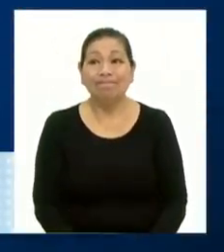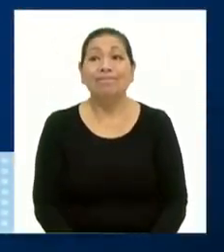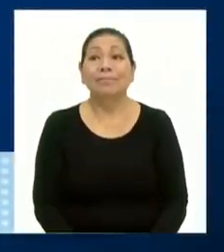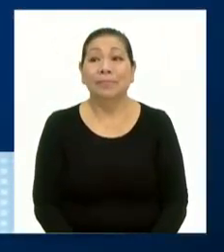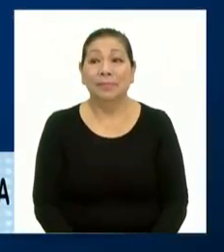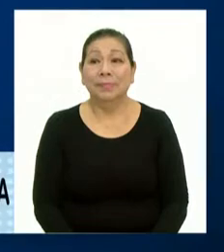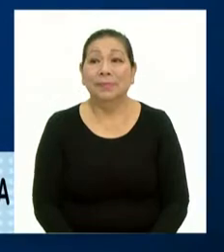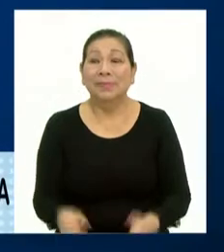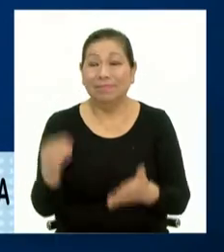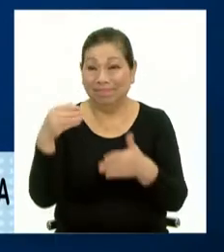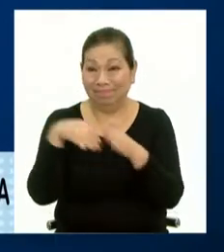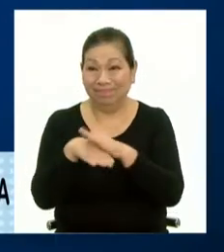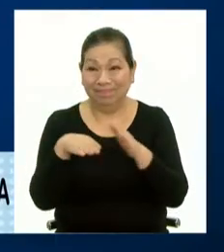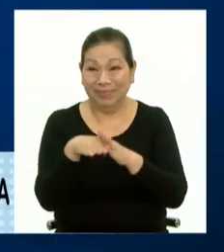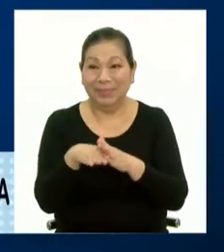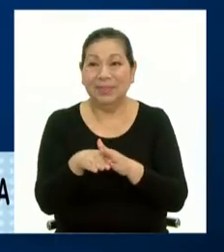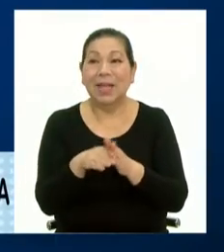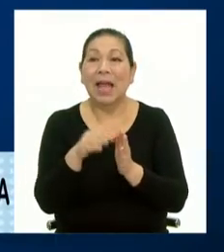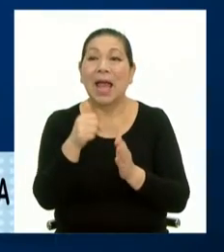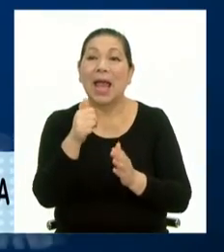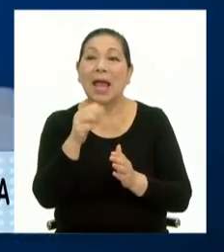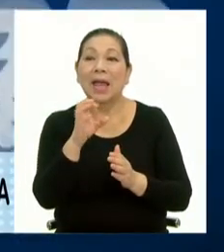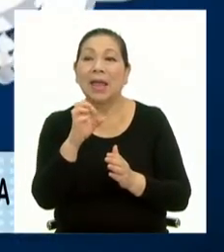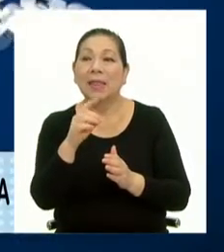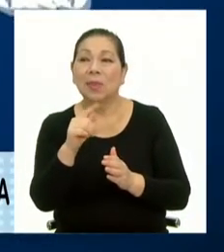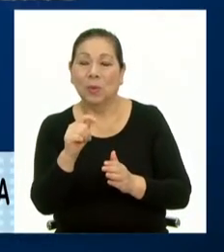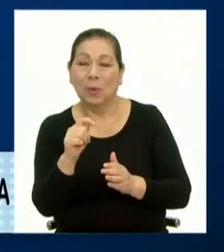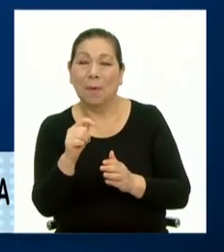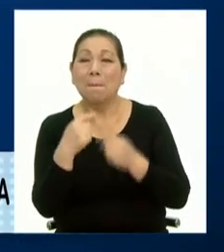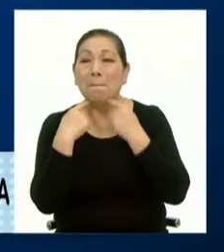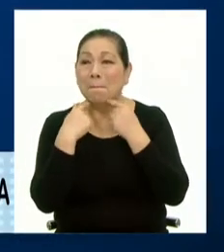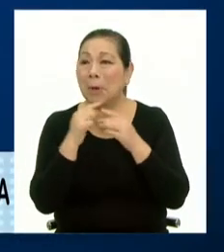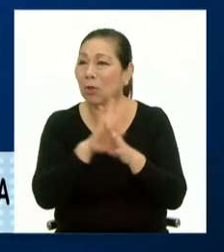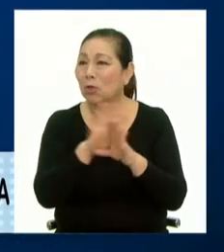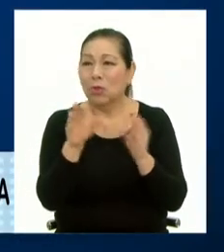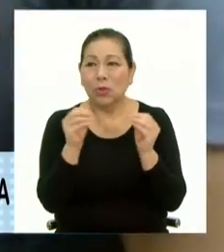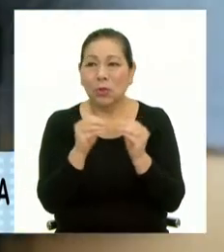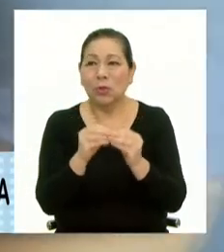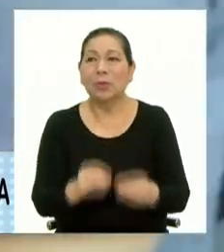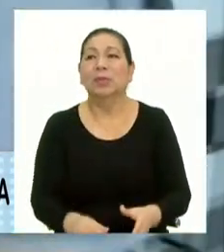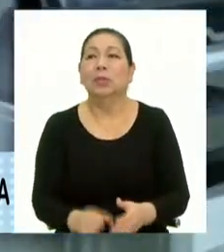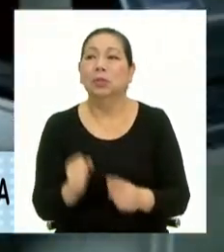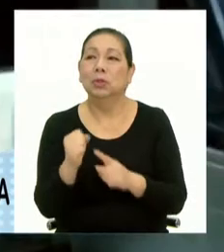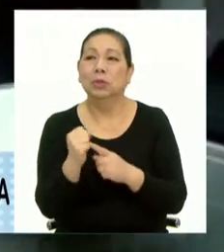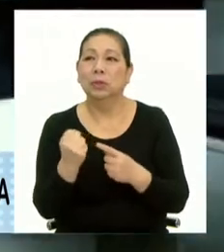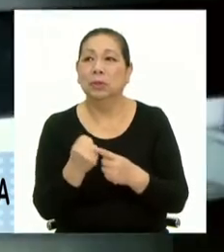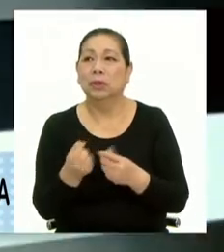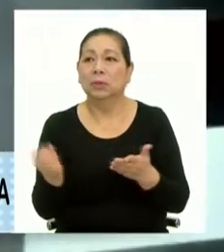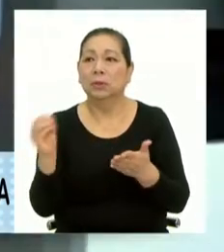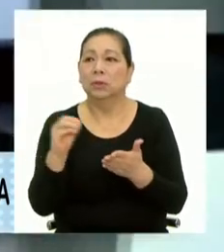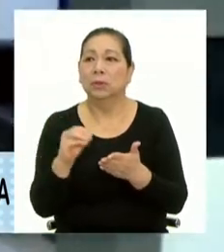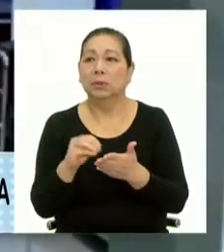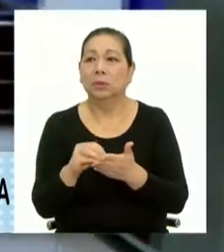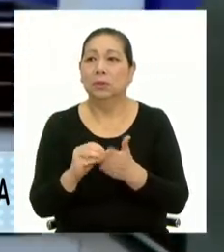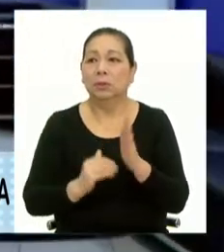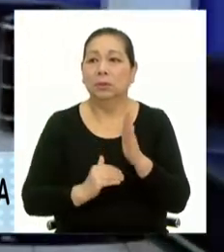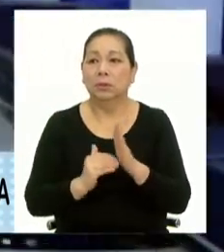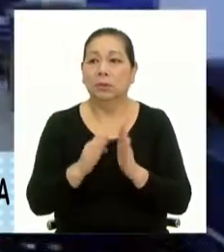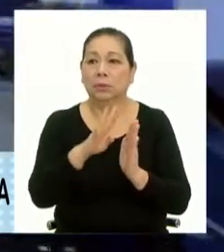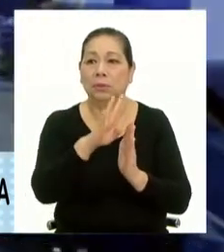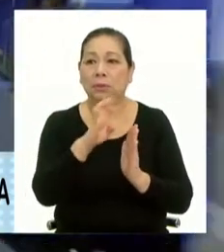La cooperativa de ahorro y crédito AELU, AELUCOP, perdió la totalidad de su capital social y reservas, lo que superó